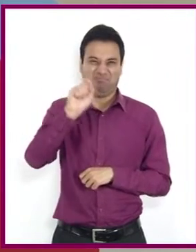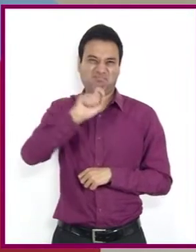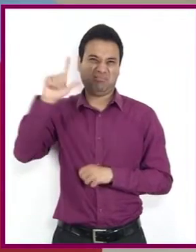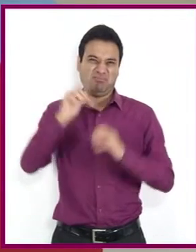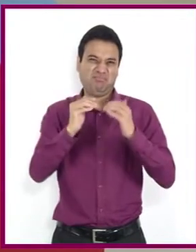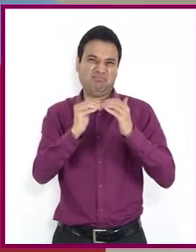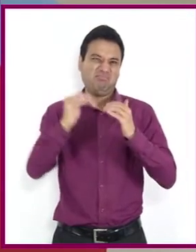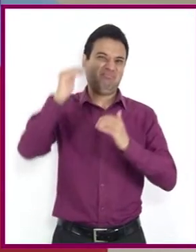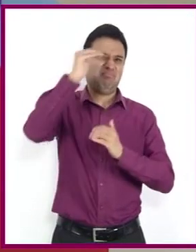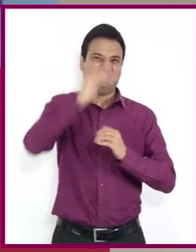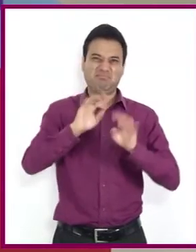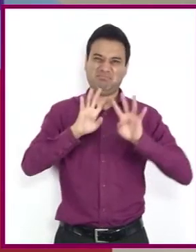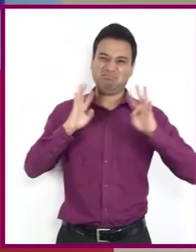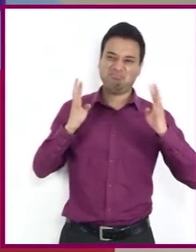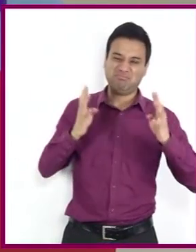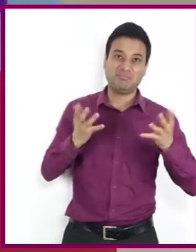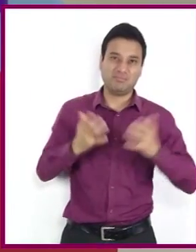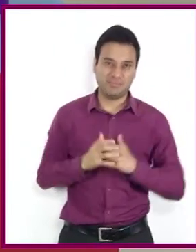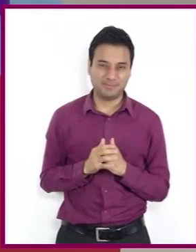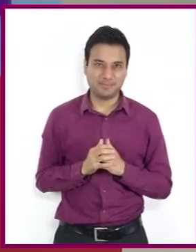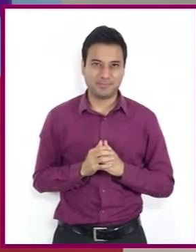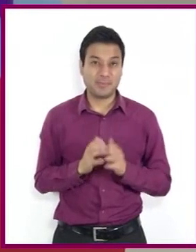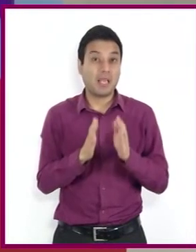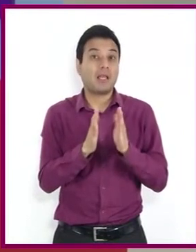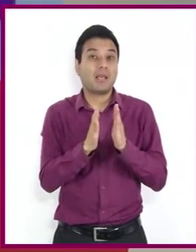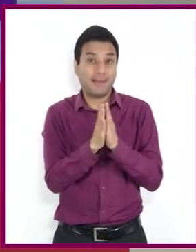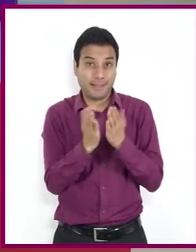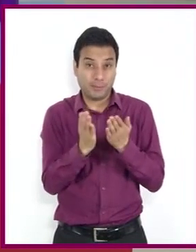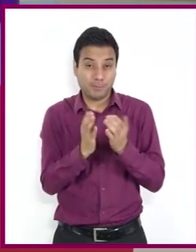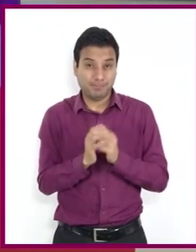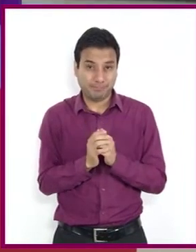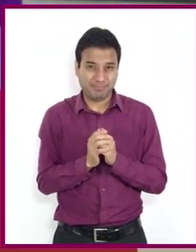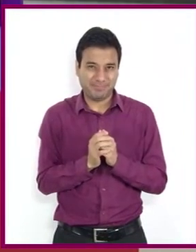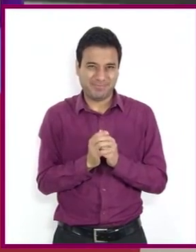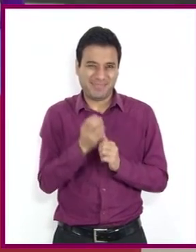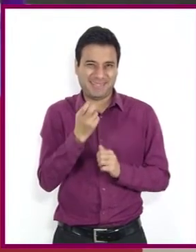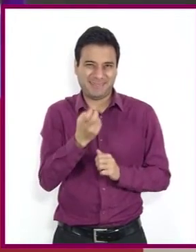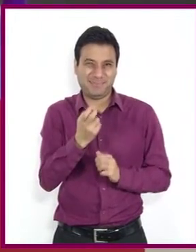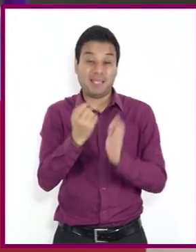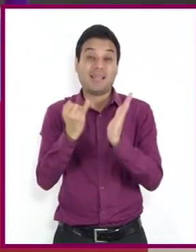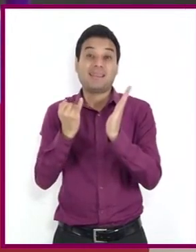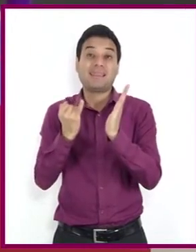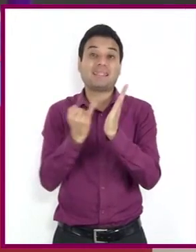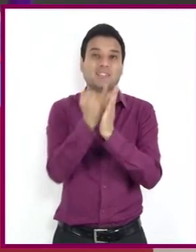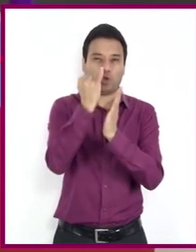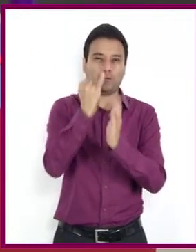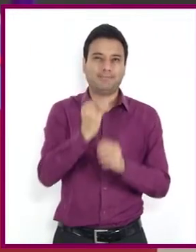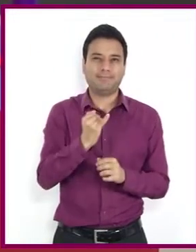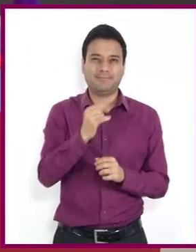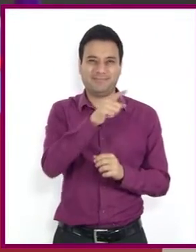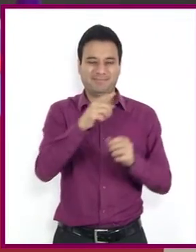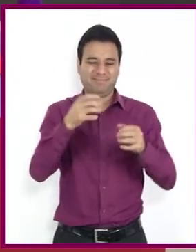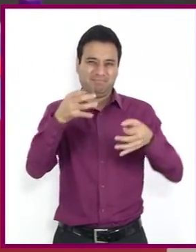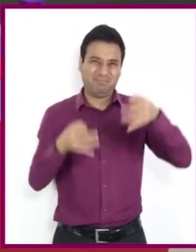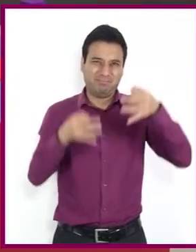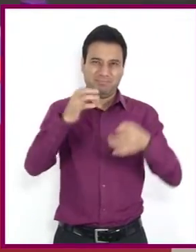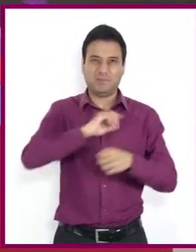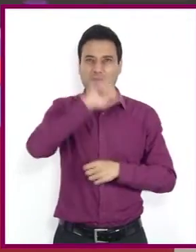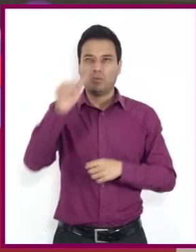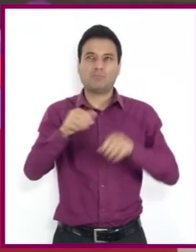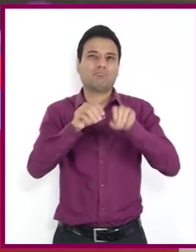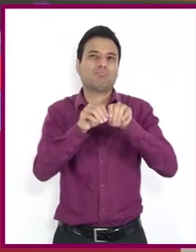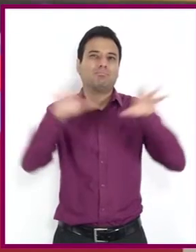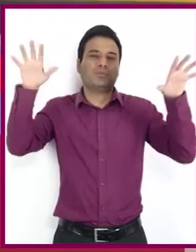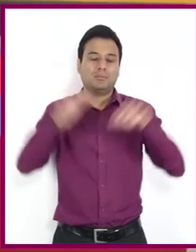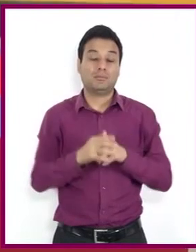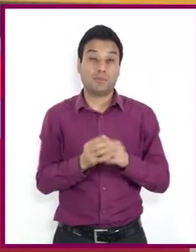de la sentencia fue difundido por doquier. La noticia llegó hasta Alemania y Bélgica. Muchos científicos de la